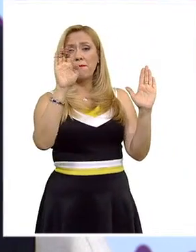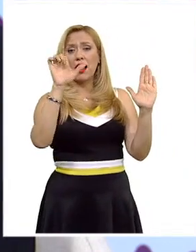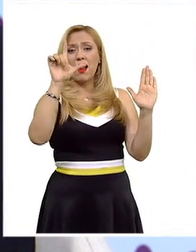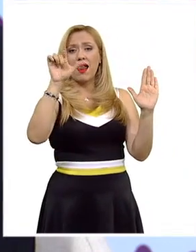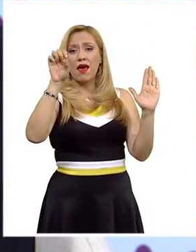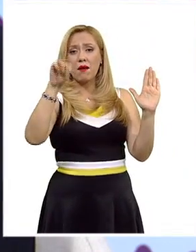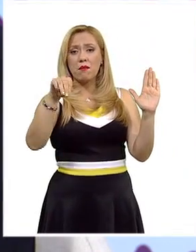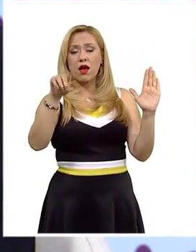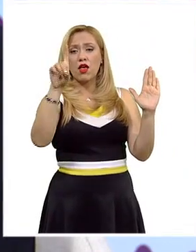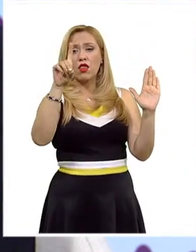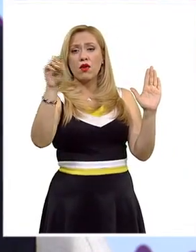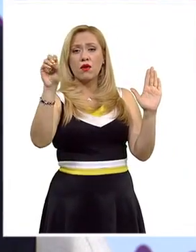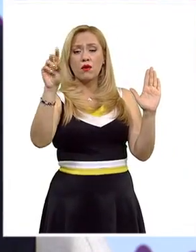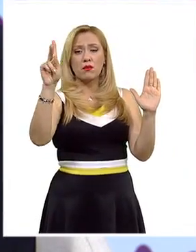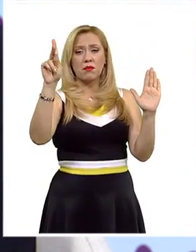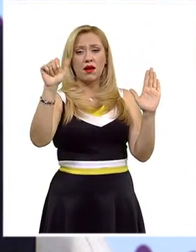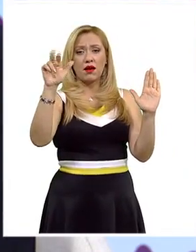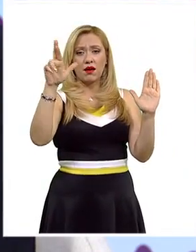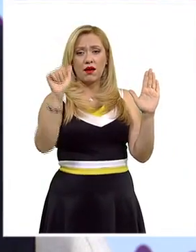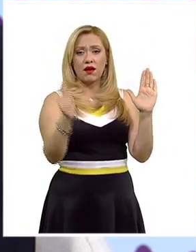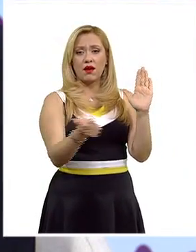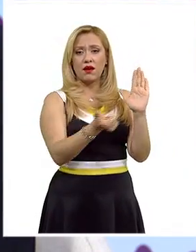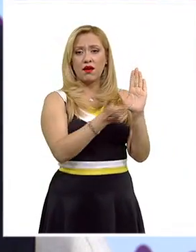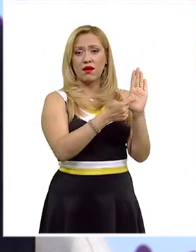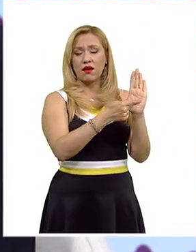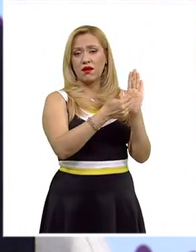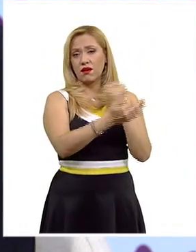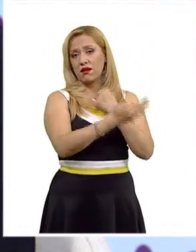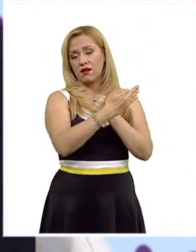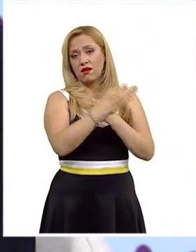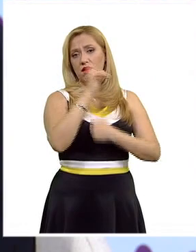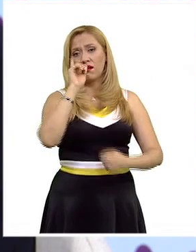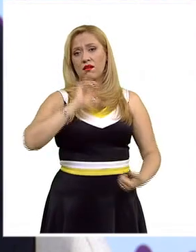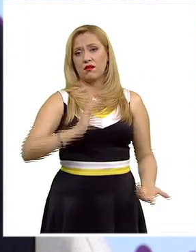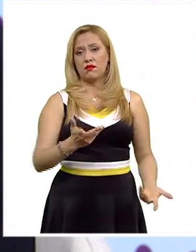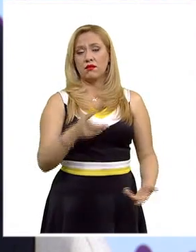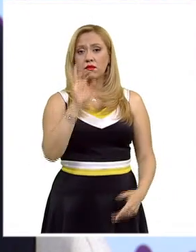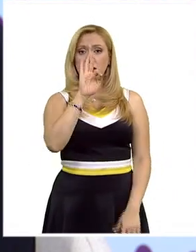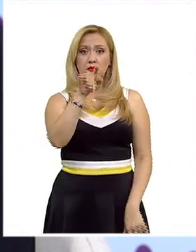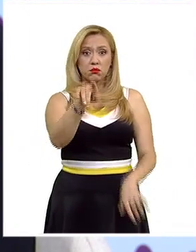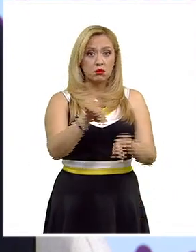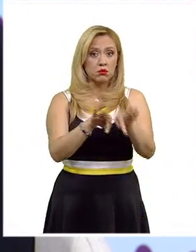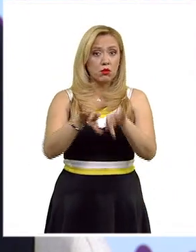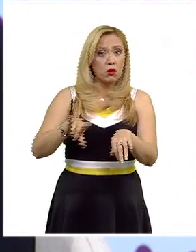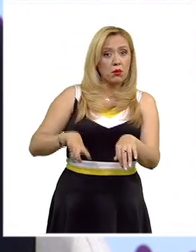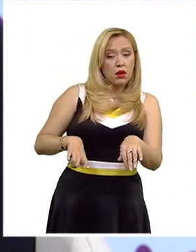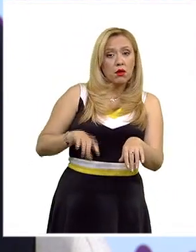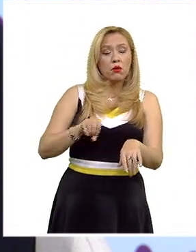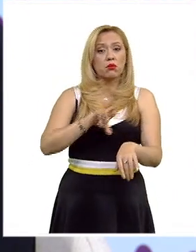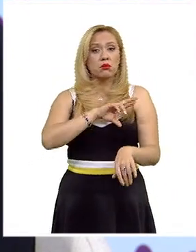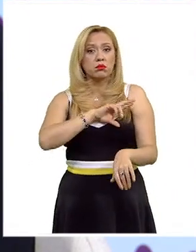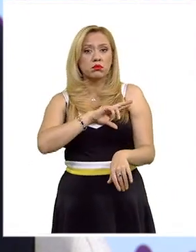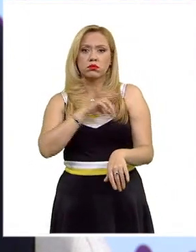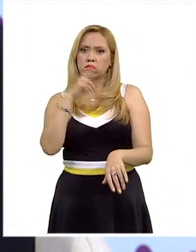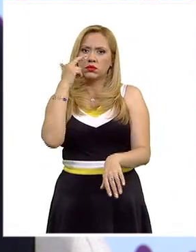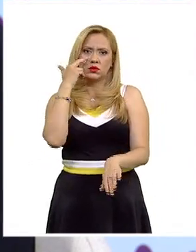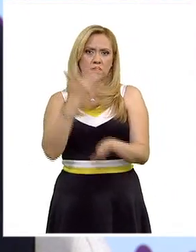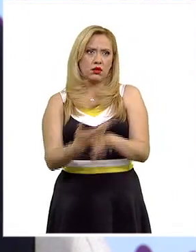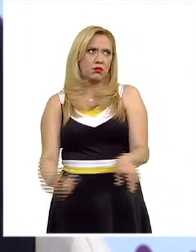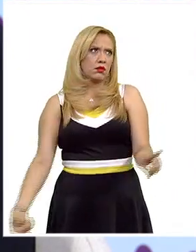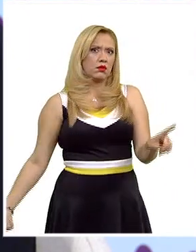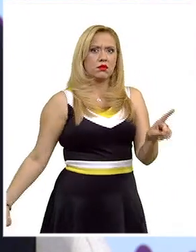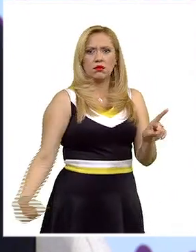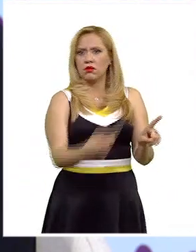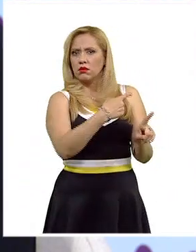una responsabilidad que tiene el Estado, ya sea si tú trabajas en el sector público, si trabajas en el sector privado, la responsabilidad del Estado